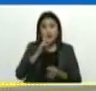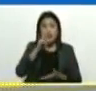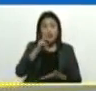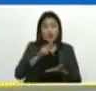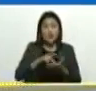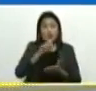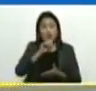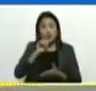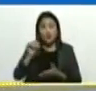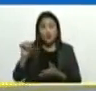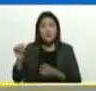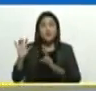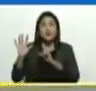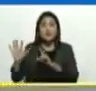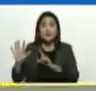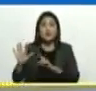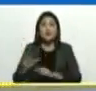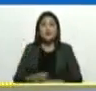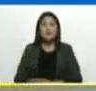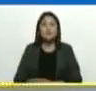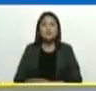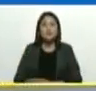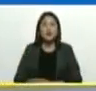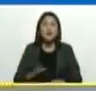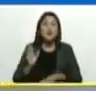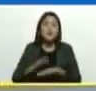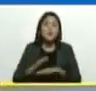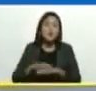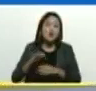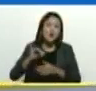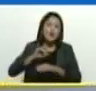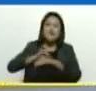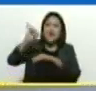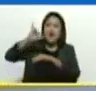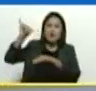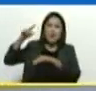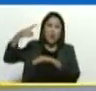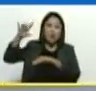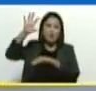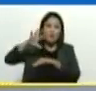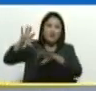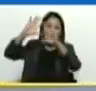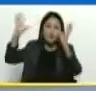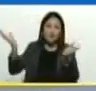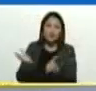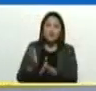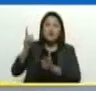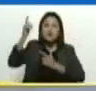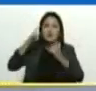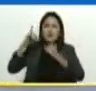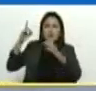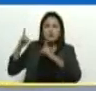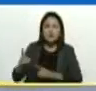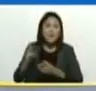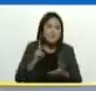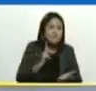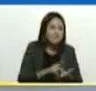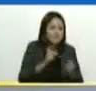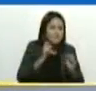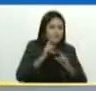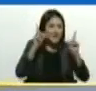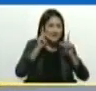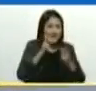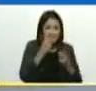1 de septiembre del 2006, de regreso de una gira por otros países, Chávez decidió sorprender a